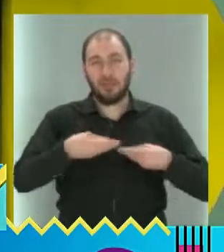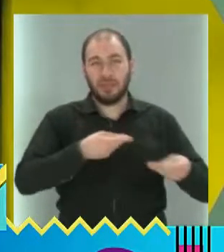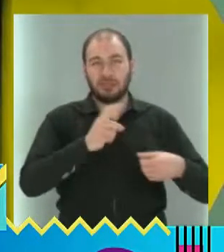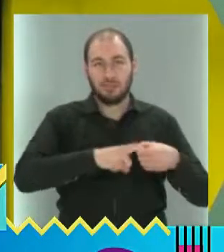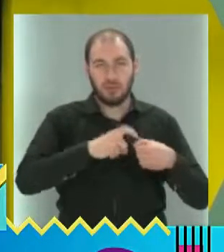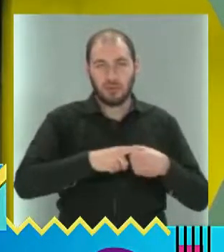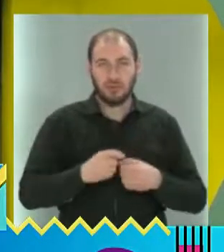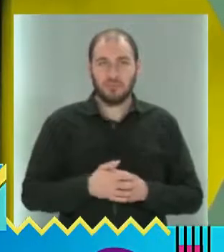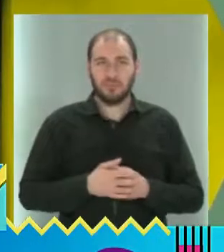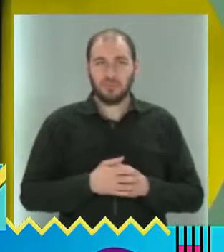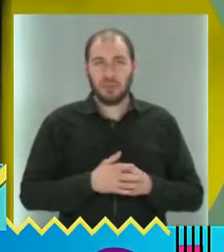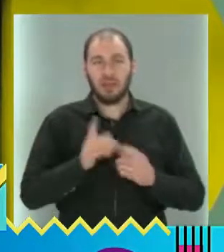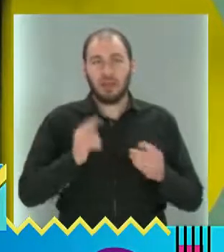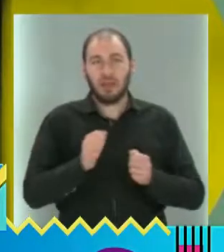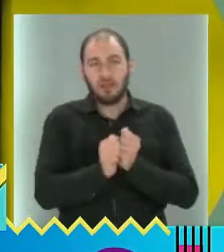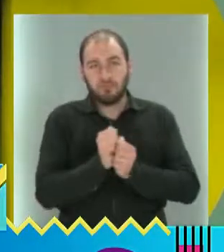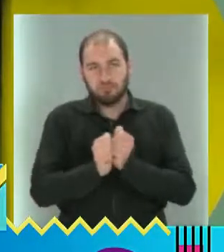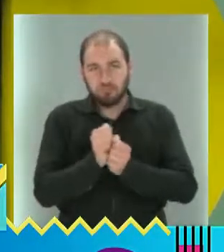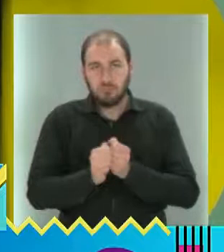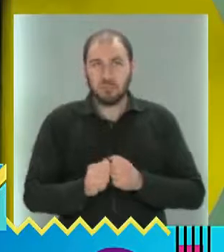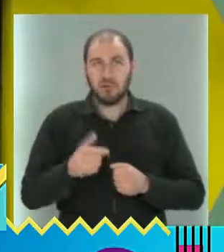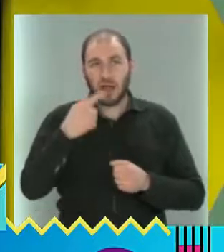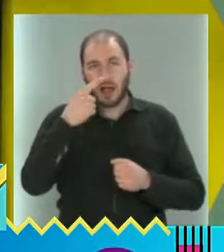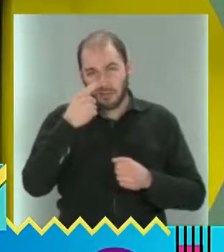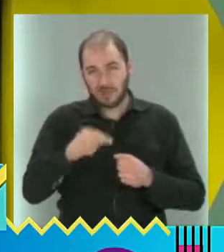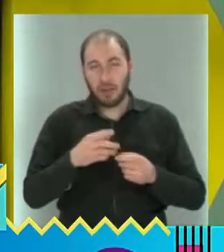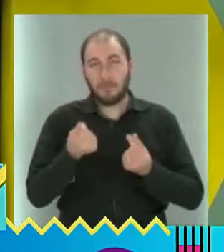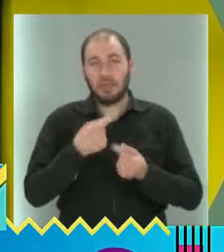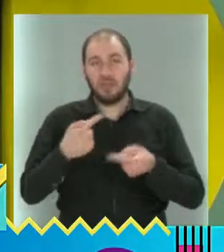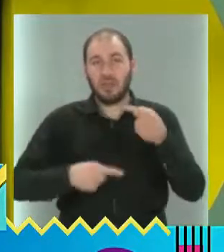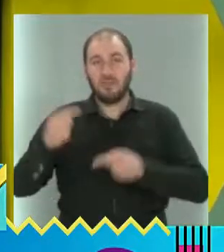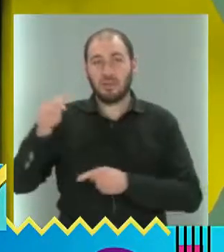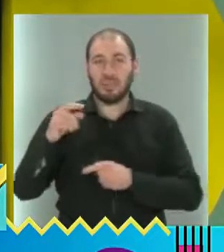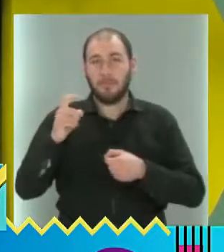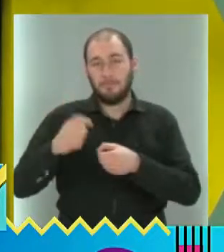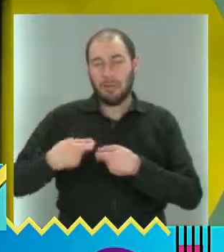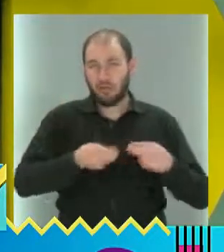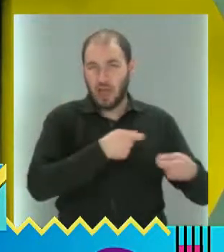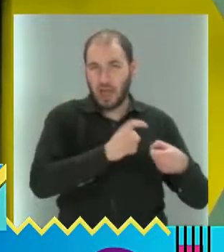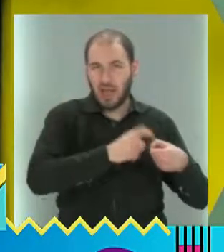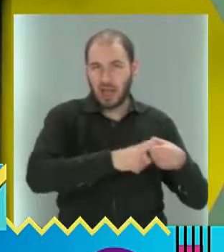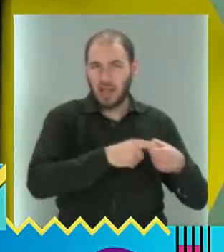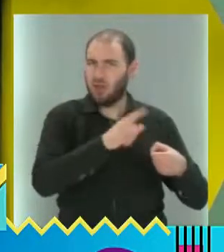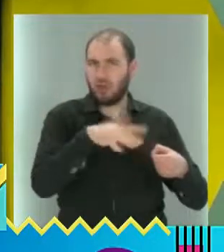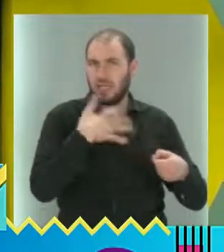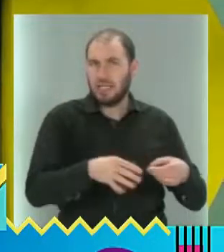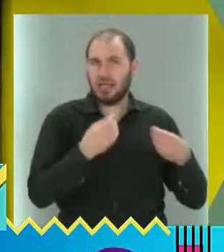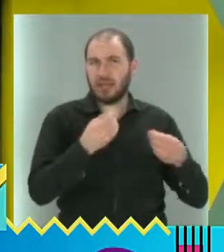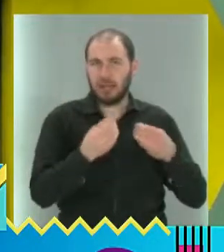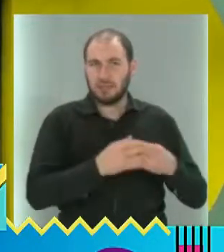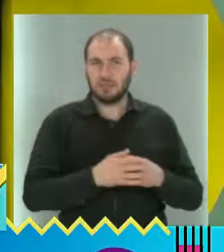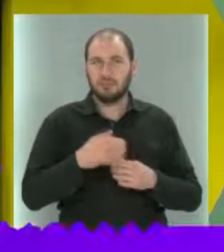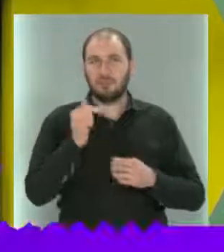petroleras, con las refinadoras, que se terminaban reflejando en precios diferentes para las petroleras que no entendía bien qué tenía que pasar, y